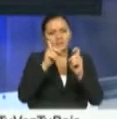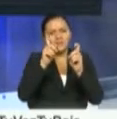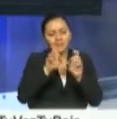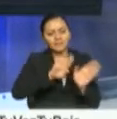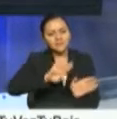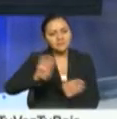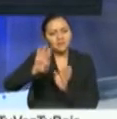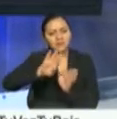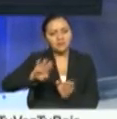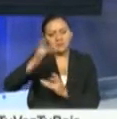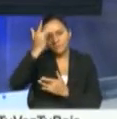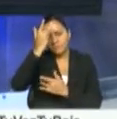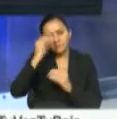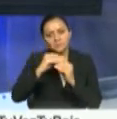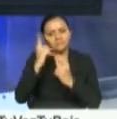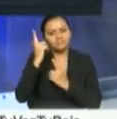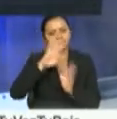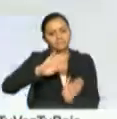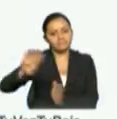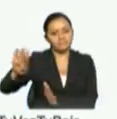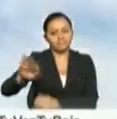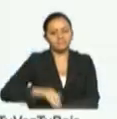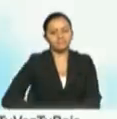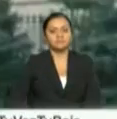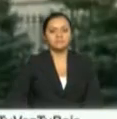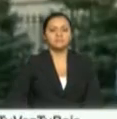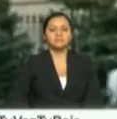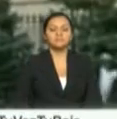la evacuación de los enfermos y heridos.